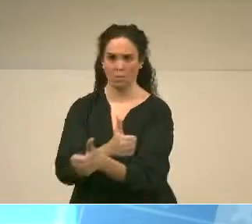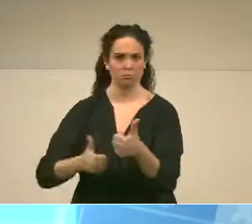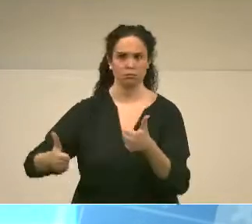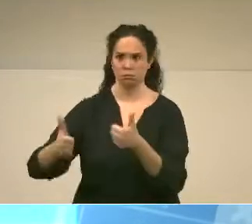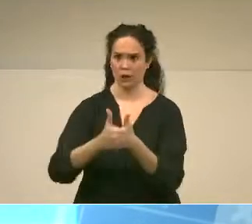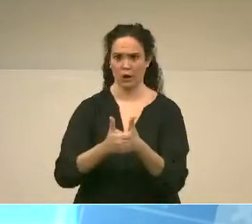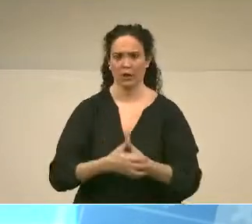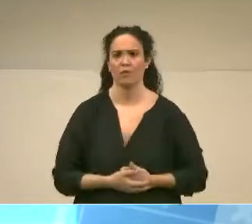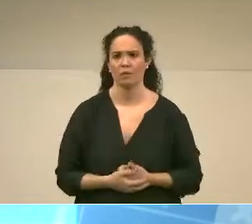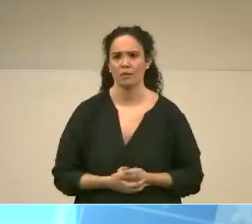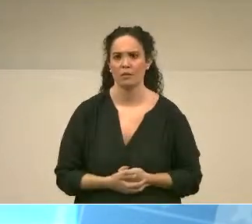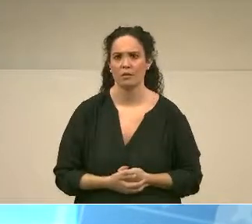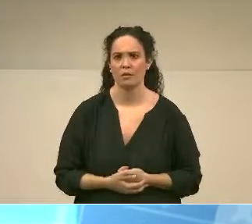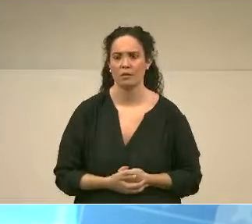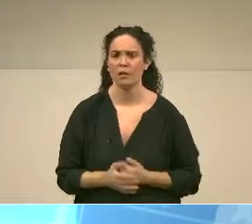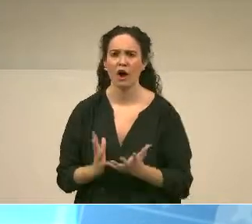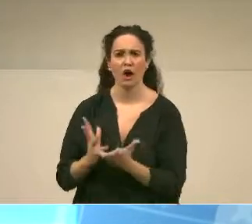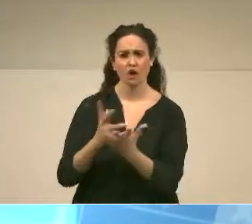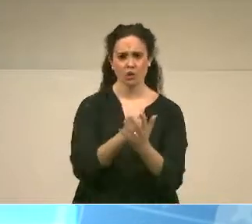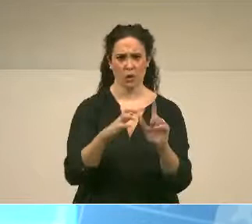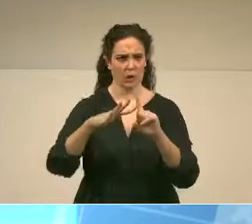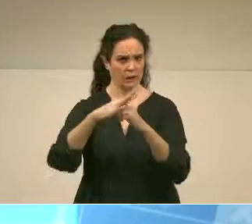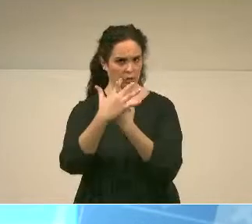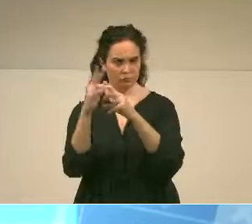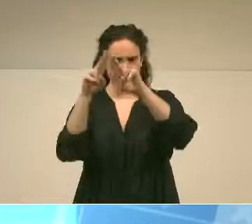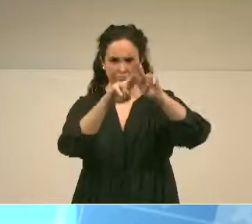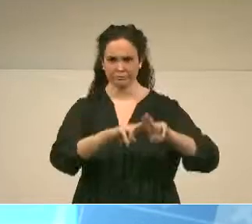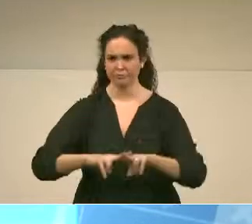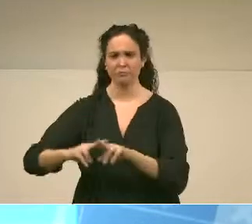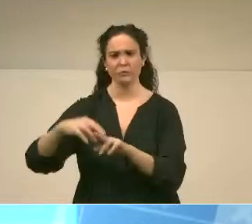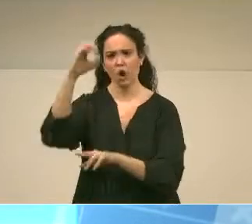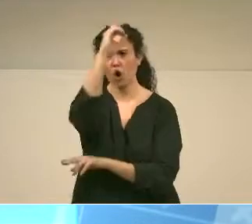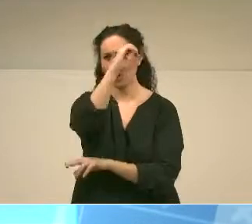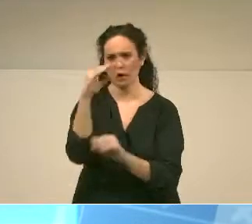daukanari. Kasu guztietan erabiltzen dugu irizpide berdina.